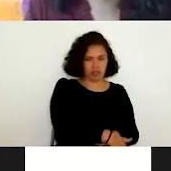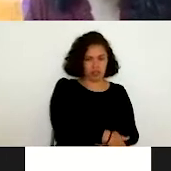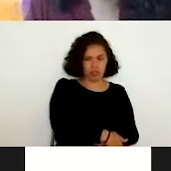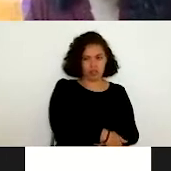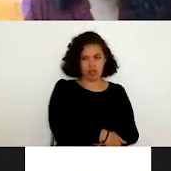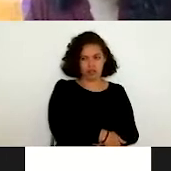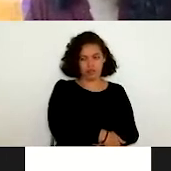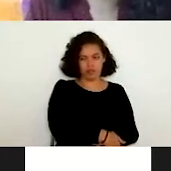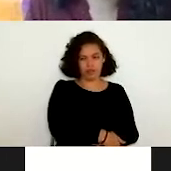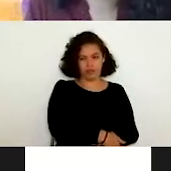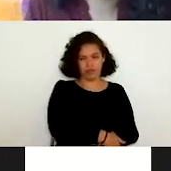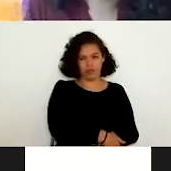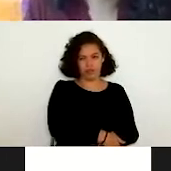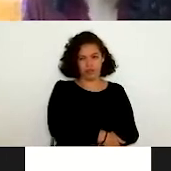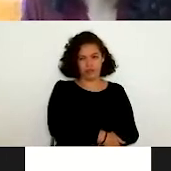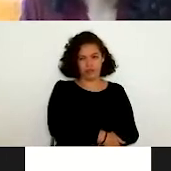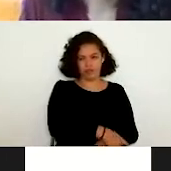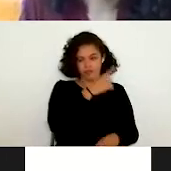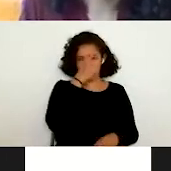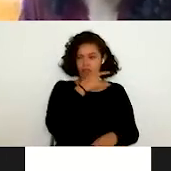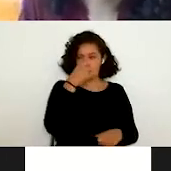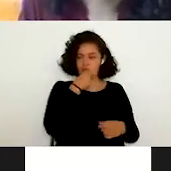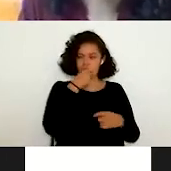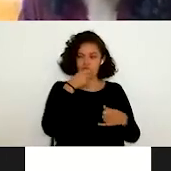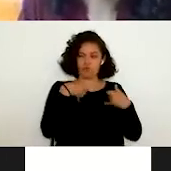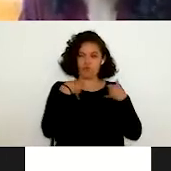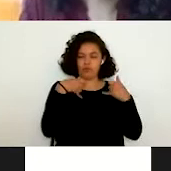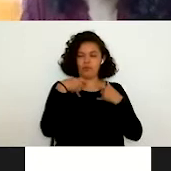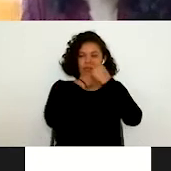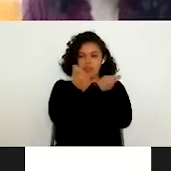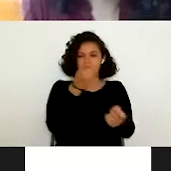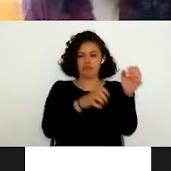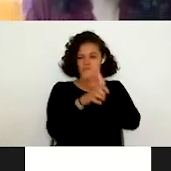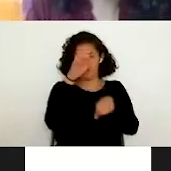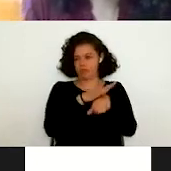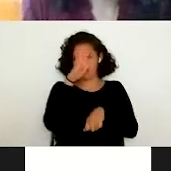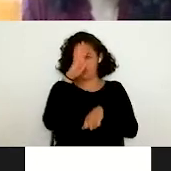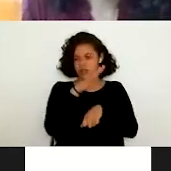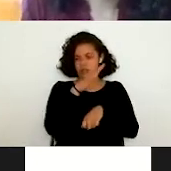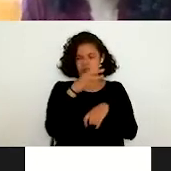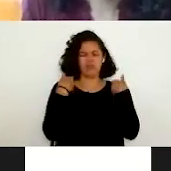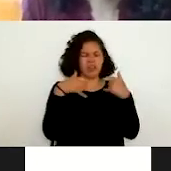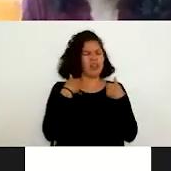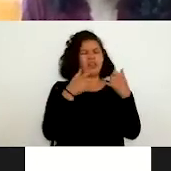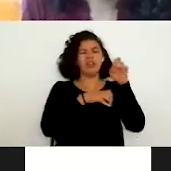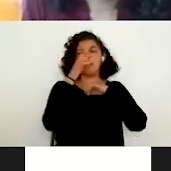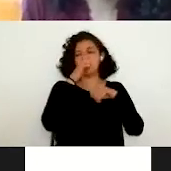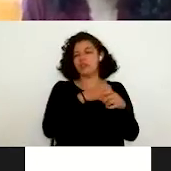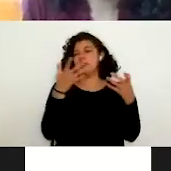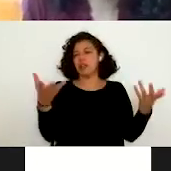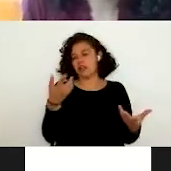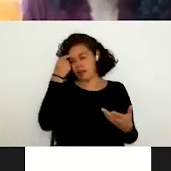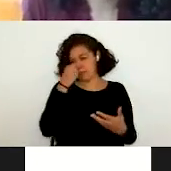los niveles de empleo en jóvenes, tenemos aquí como objetivo específico, beneficiar a jóvenes que